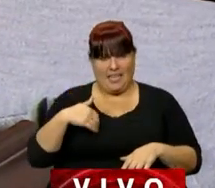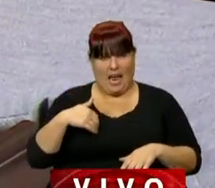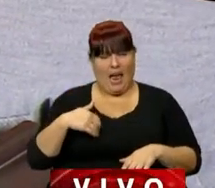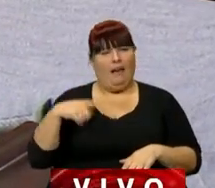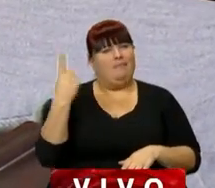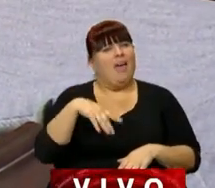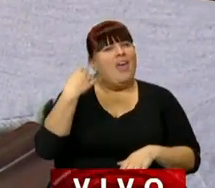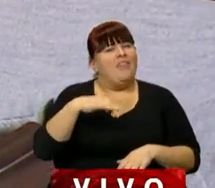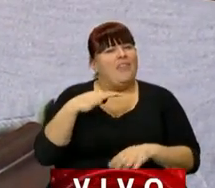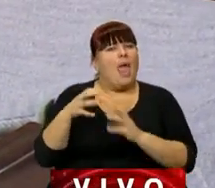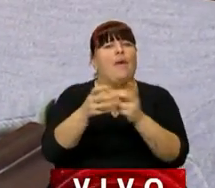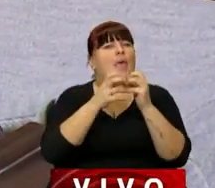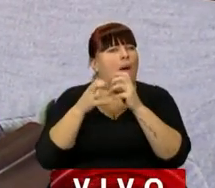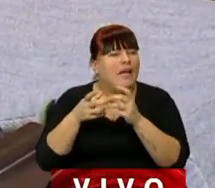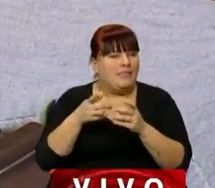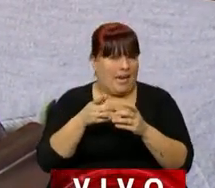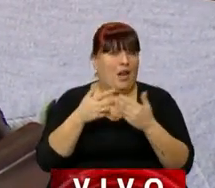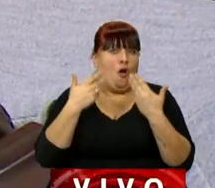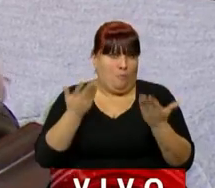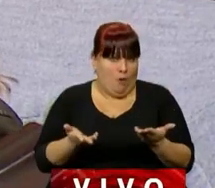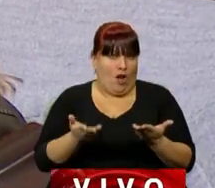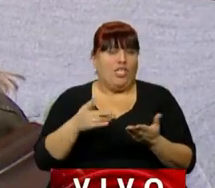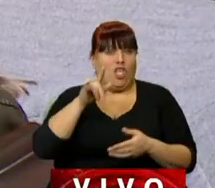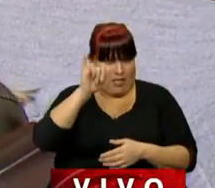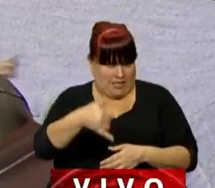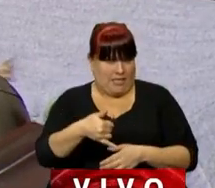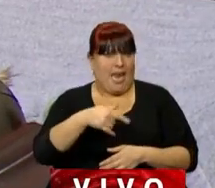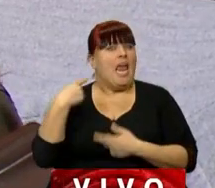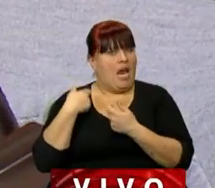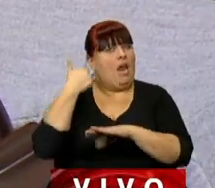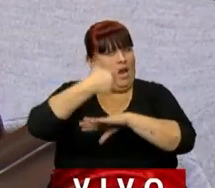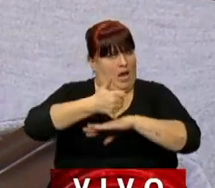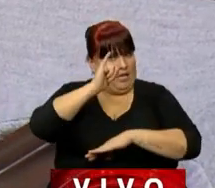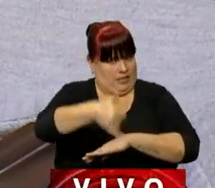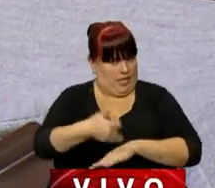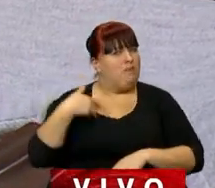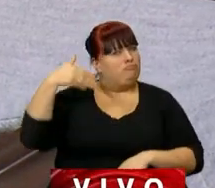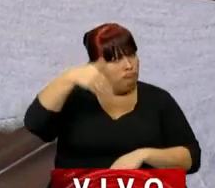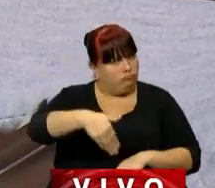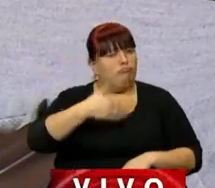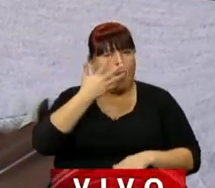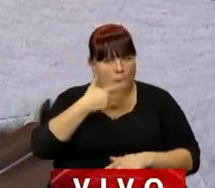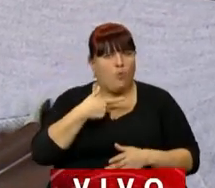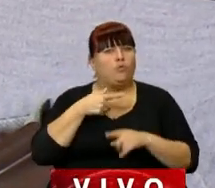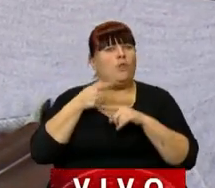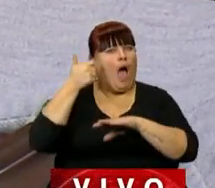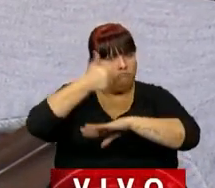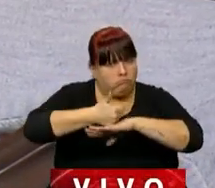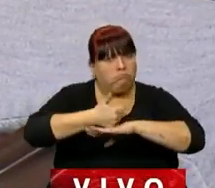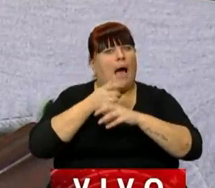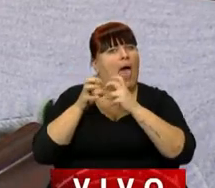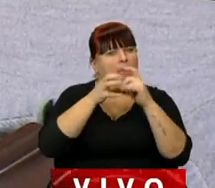deberíamos estar discutiendo y para eso cuenten con nuestra presencia vendremos gustosos y gustosas